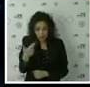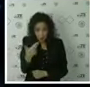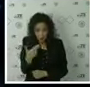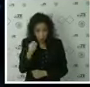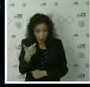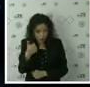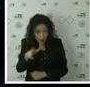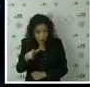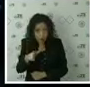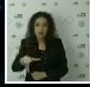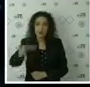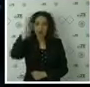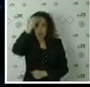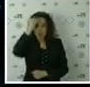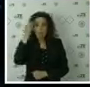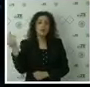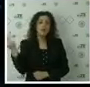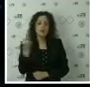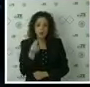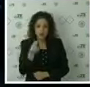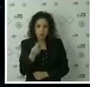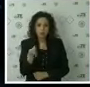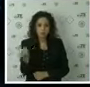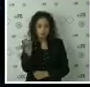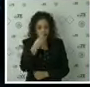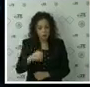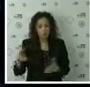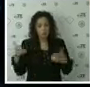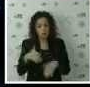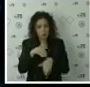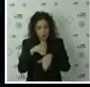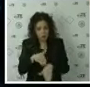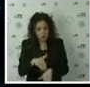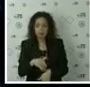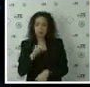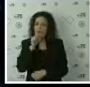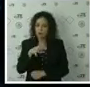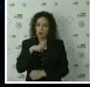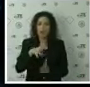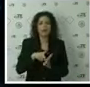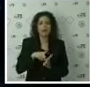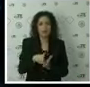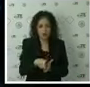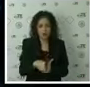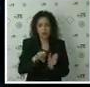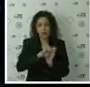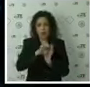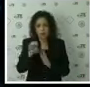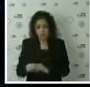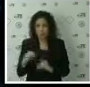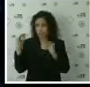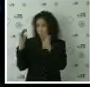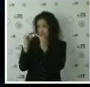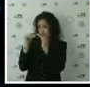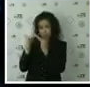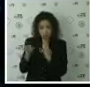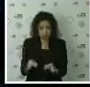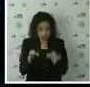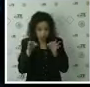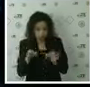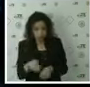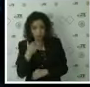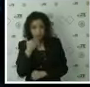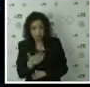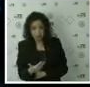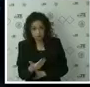que tenemos derechos que ejercer y obligaciones que cumplir, como por ejemplo, tenemos derecho a una vivienda digna, claramente hasta donde